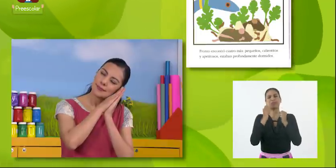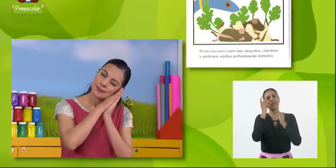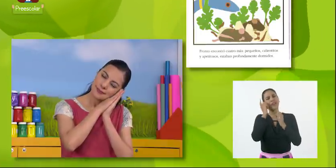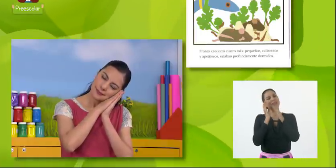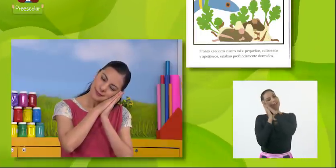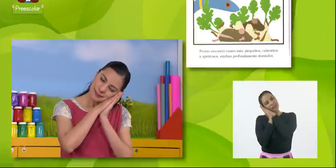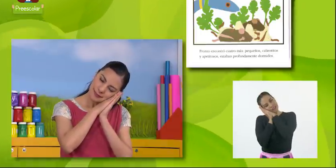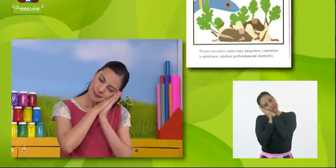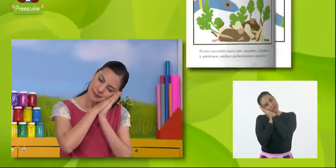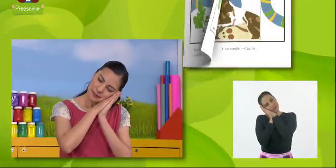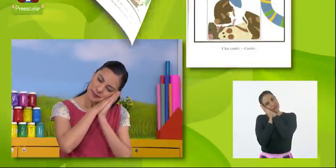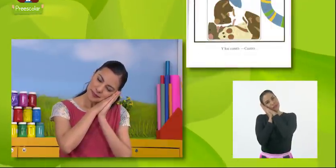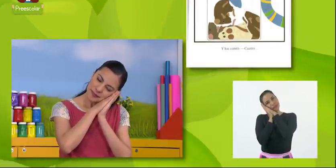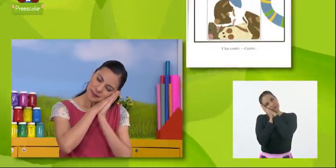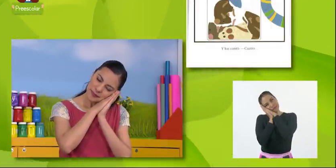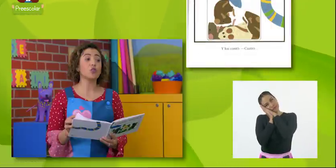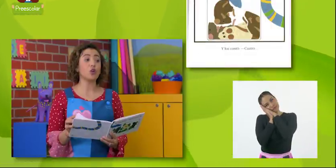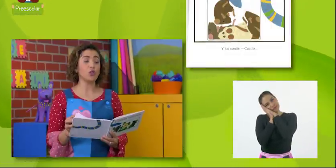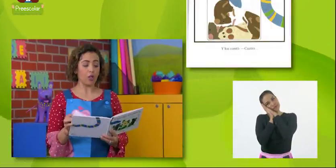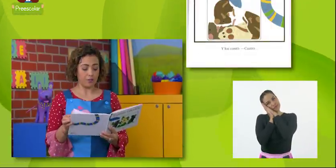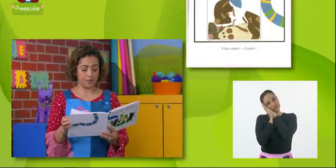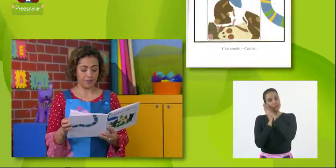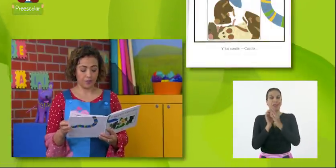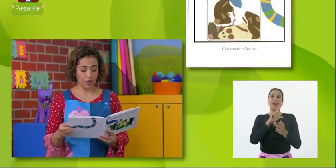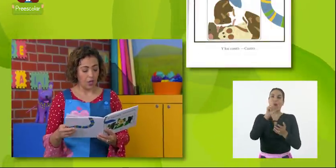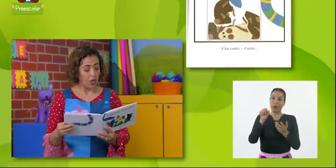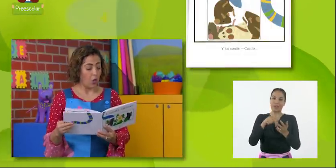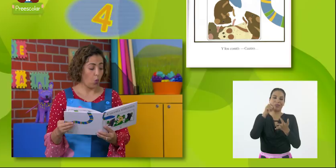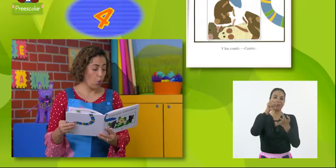profundamente dormidos. Y los contó.